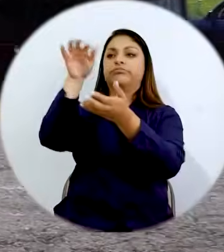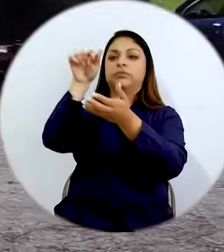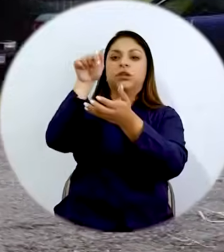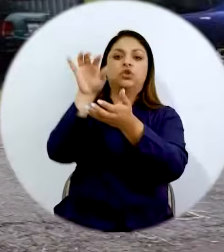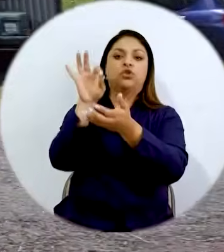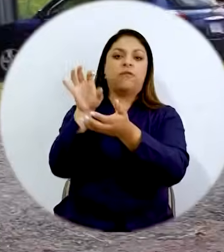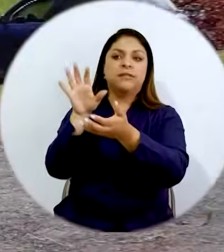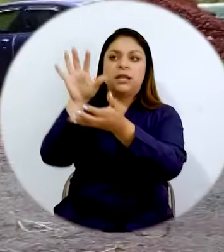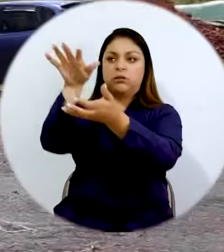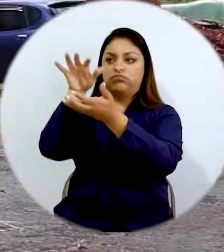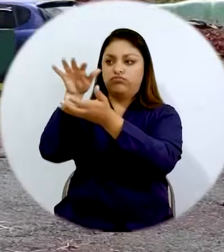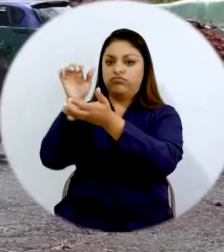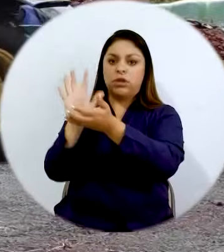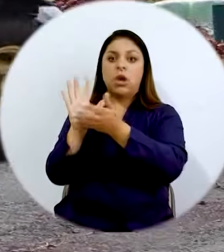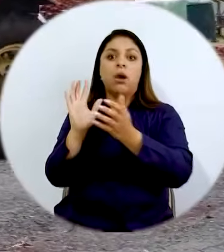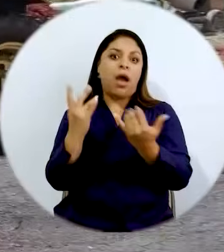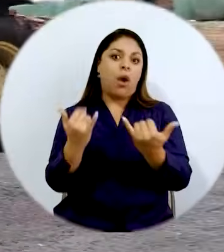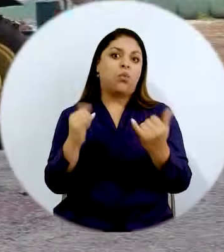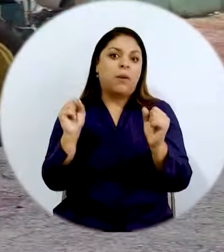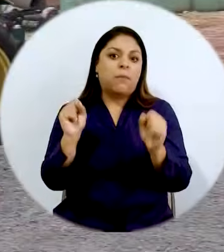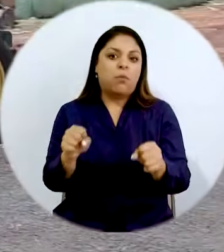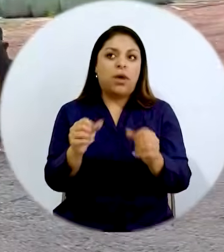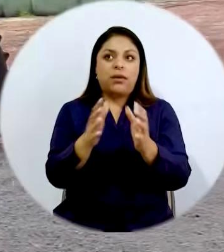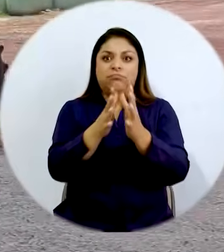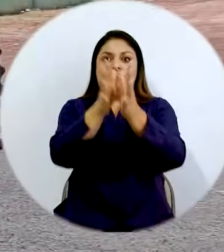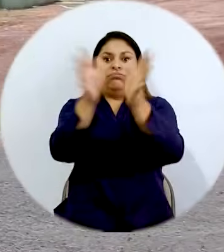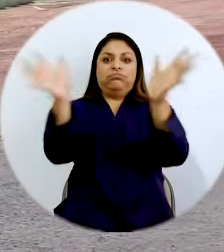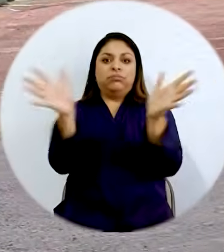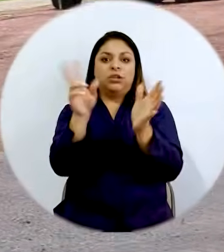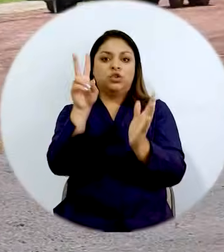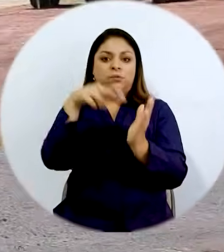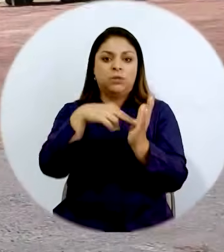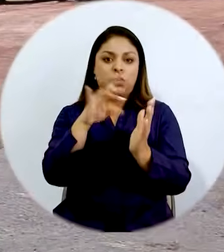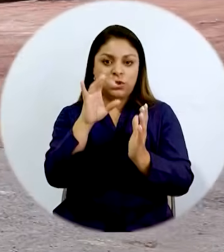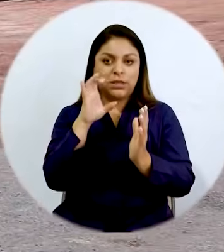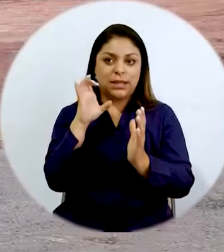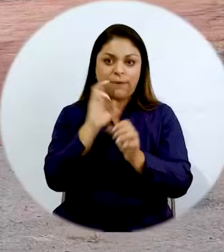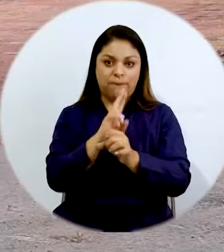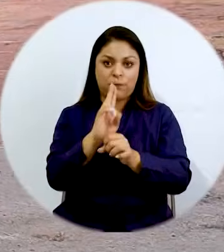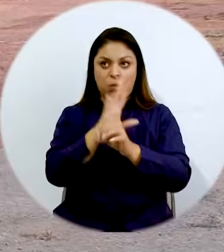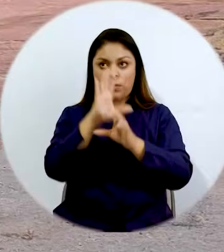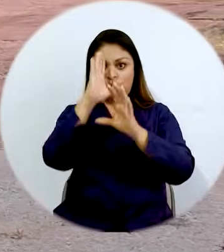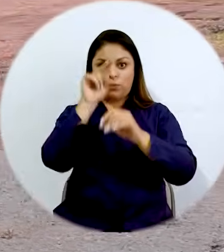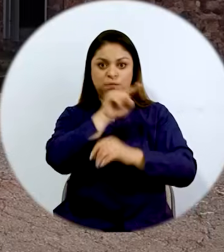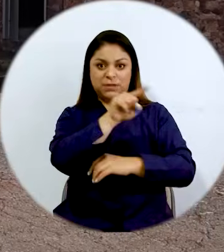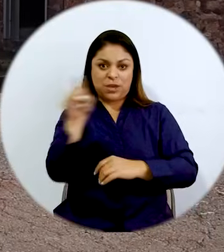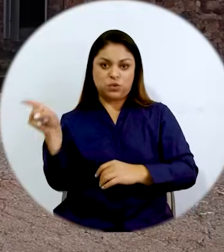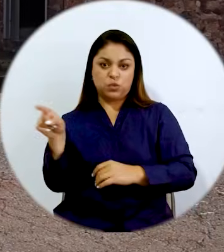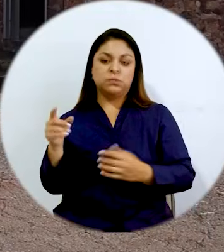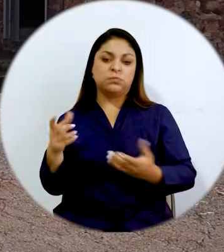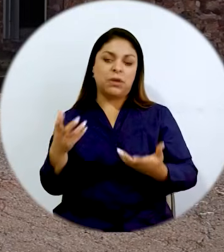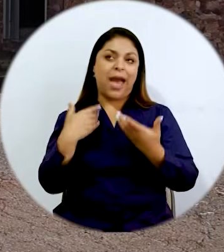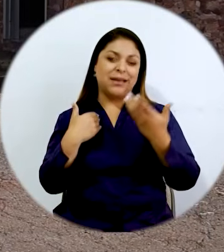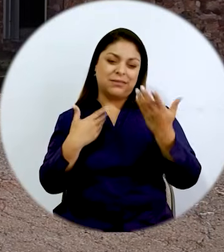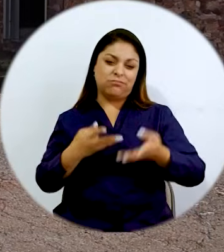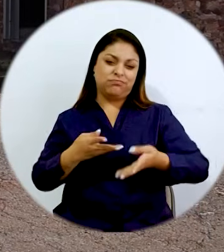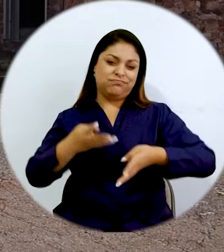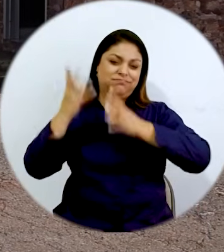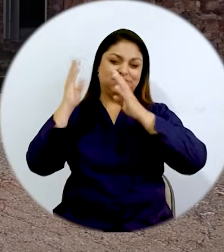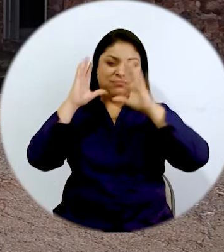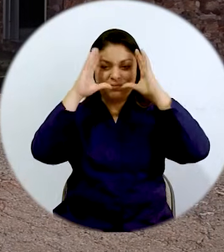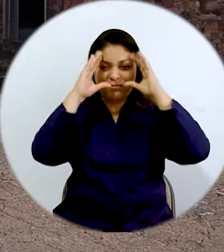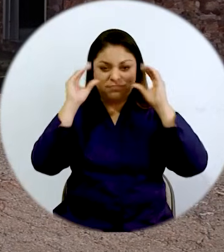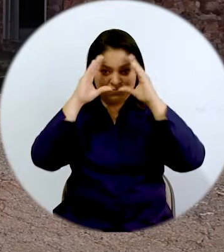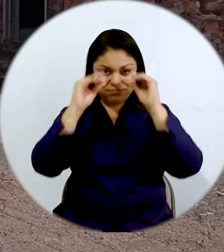fincas. Ahora podemos hacerla sobre las 2.800, porque los datos están ahí. ¿verdad? Y otra cosa que decía el